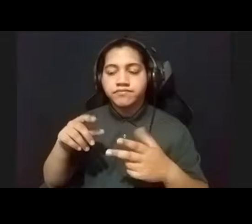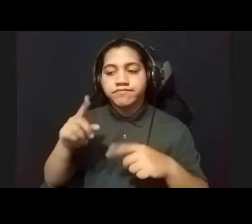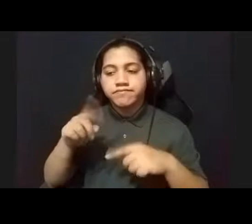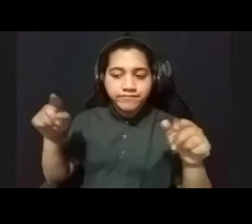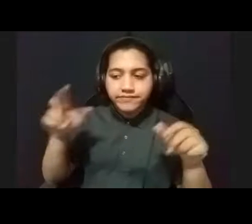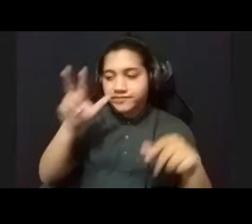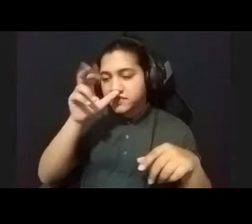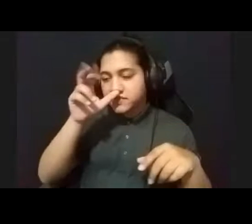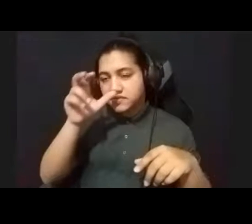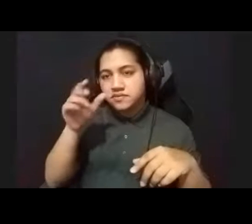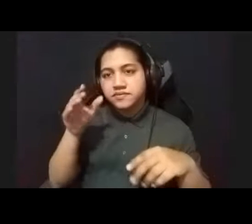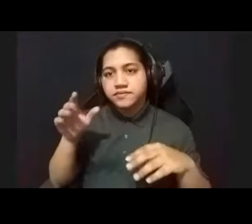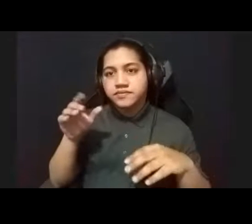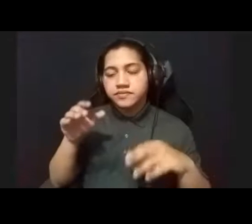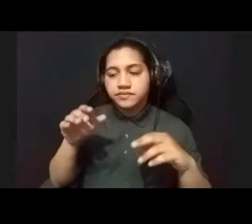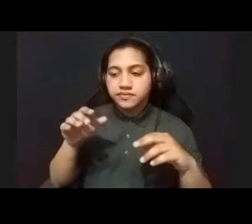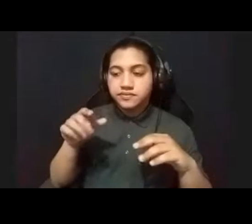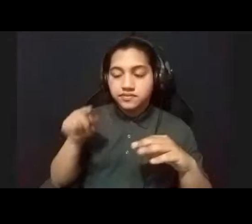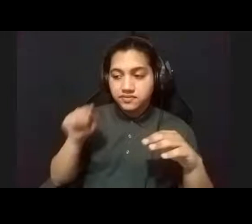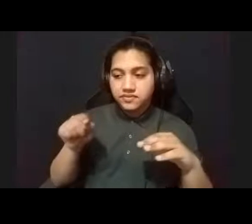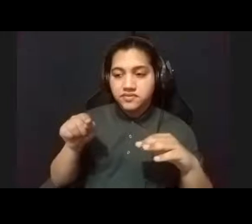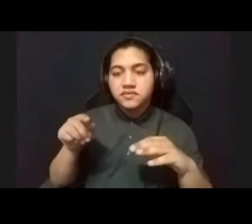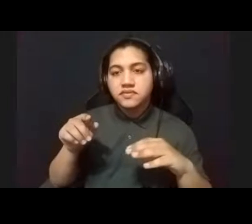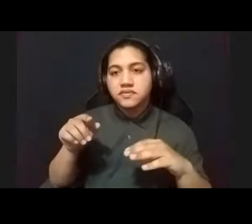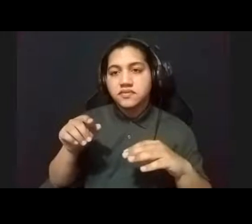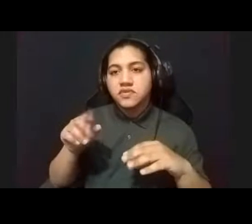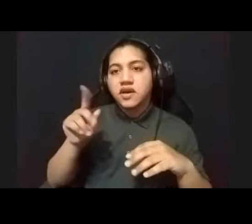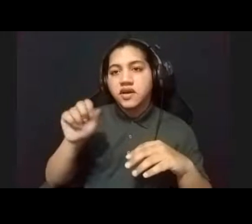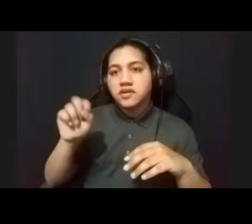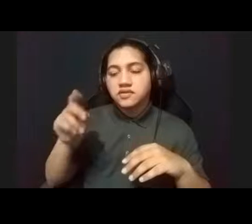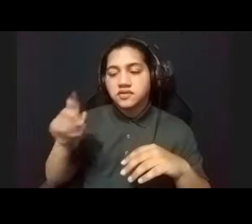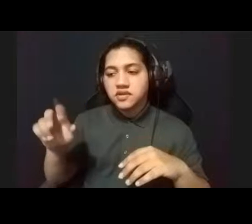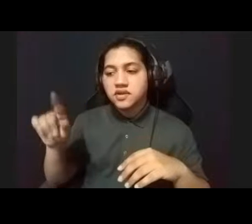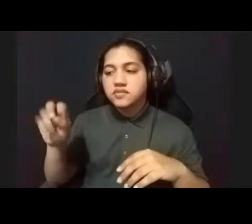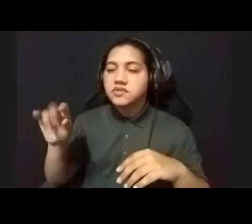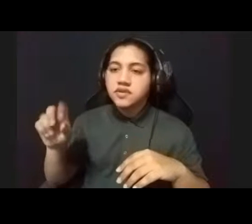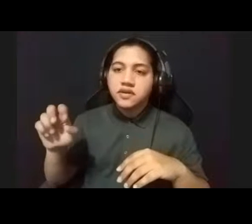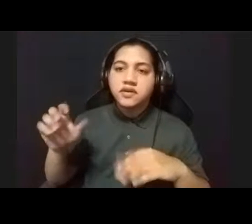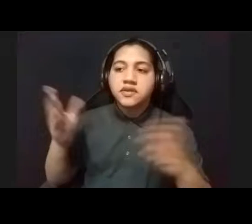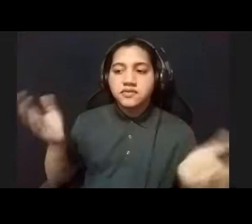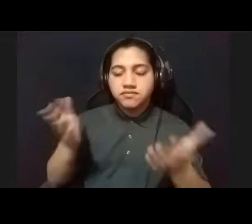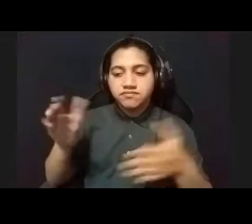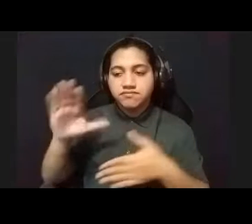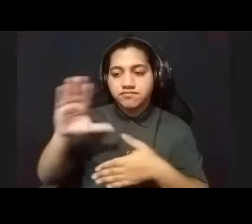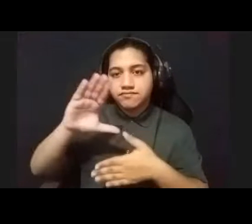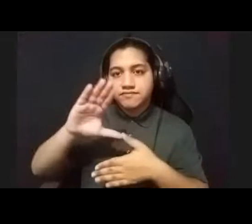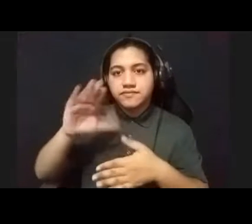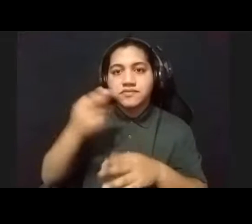insectos, ella se caracterizó por eso, ser Cashle Soske, y acá en América,